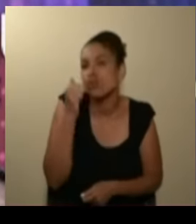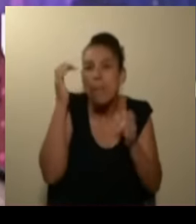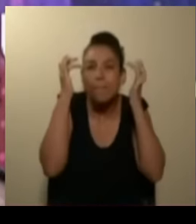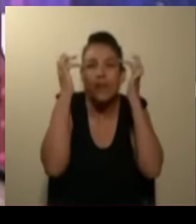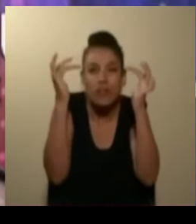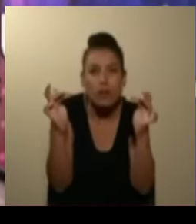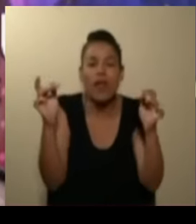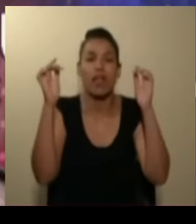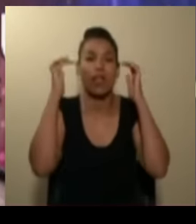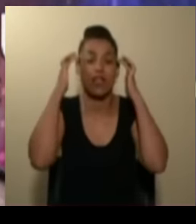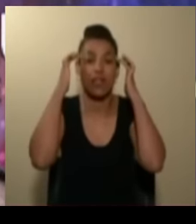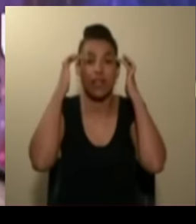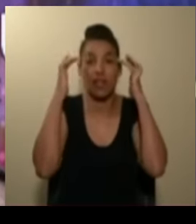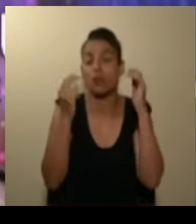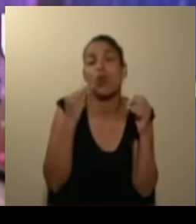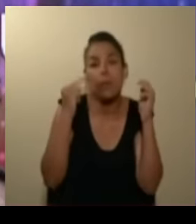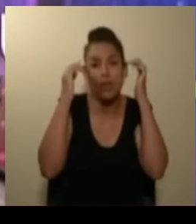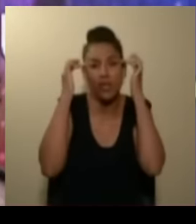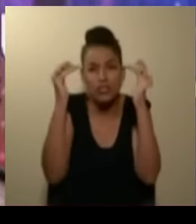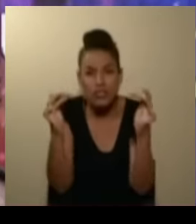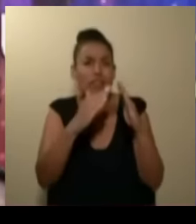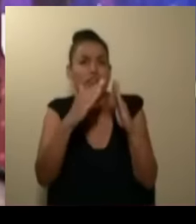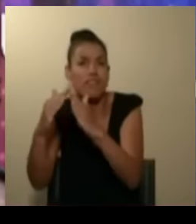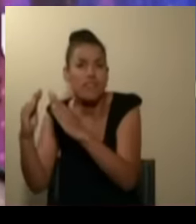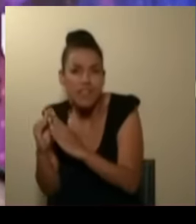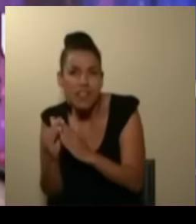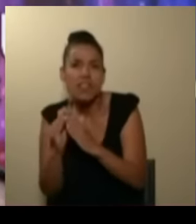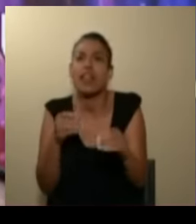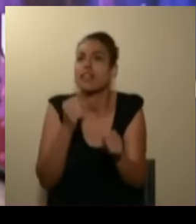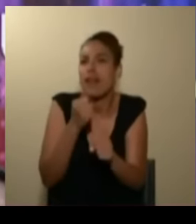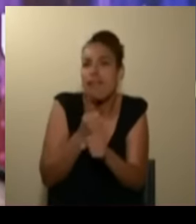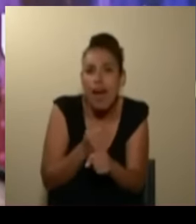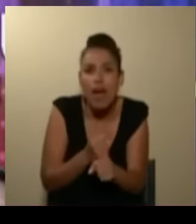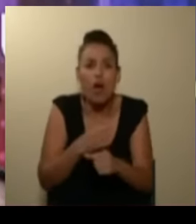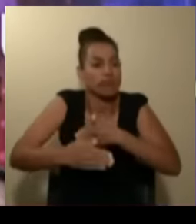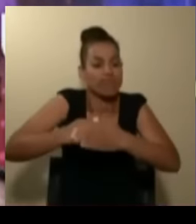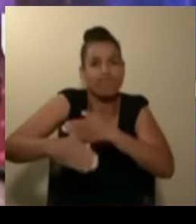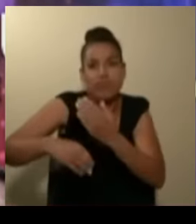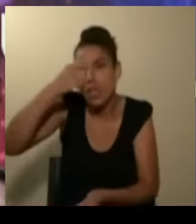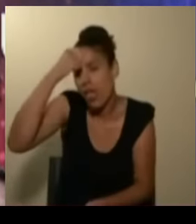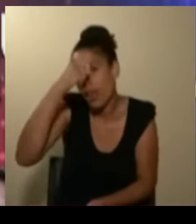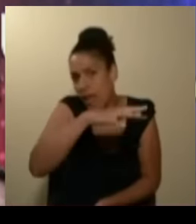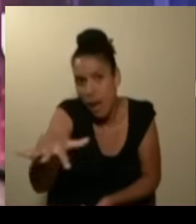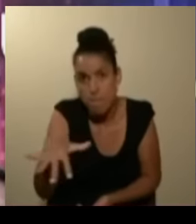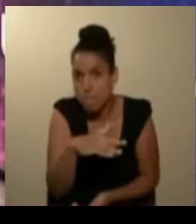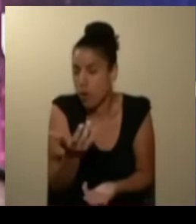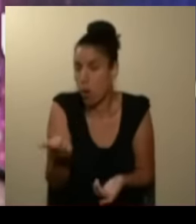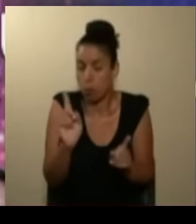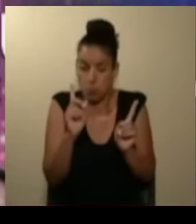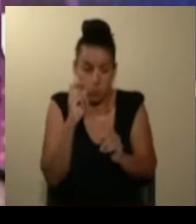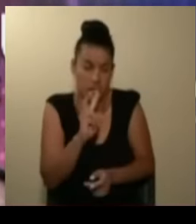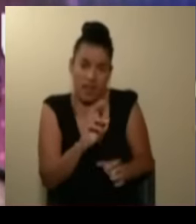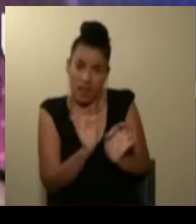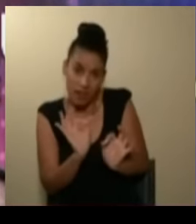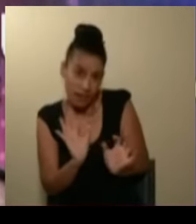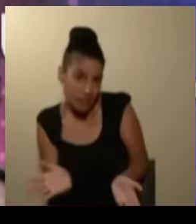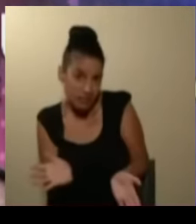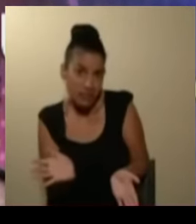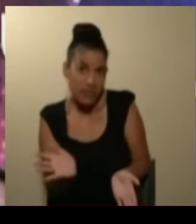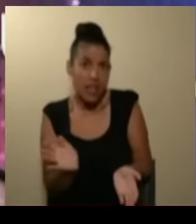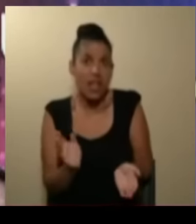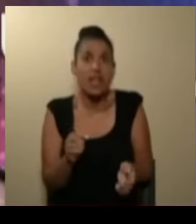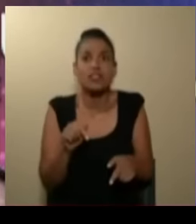la seguridad, del empleo, del desarrollo del campo, y mucho menos cómo lidiar con una situación en donde